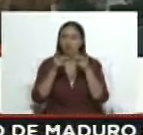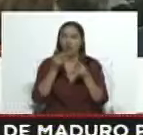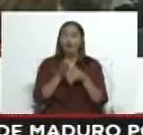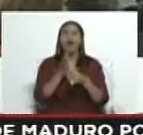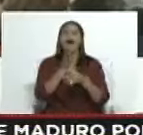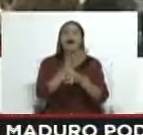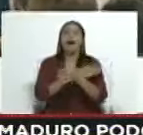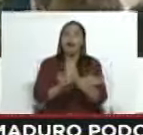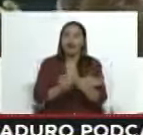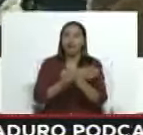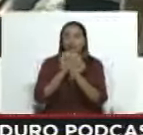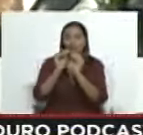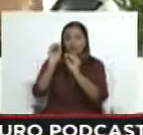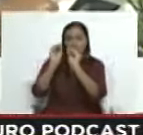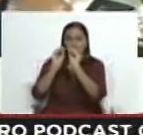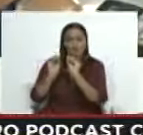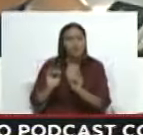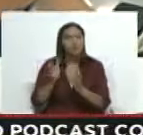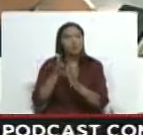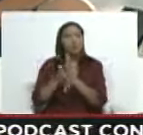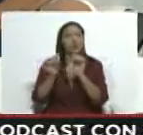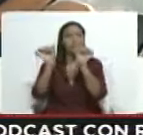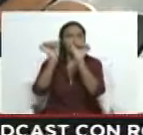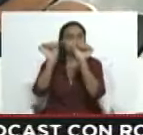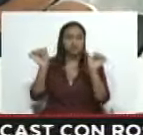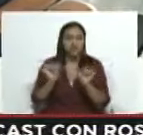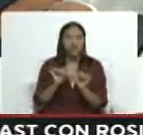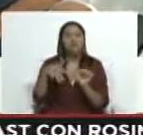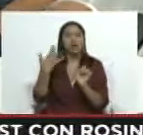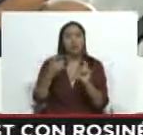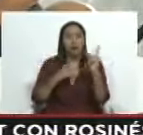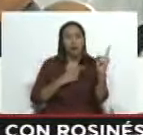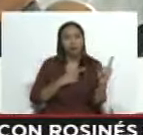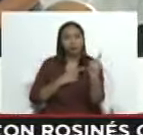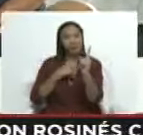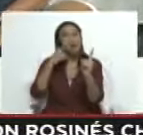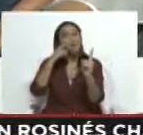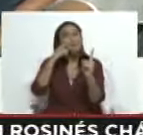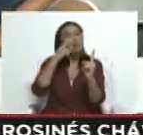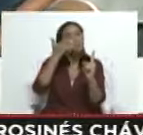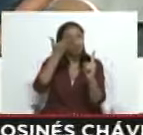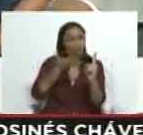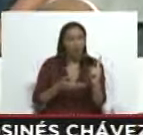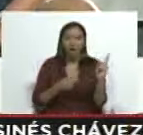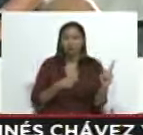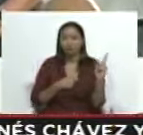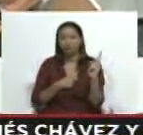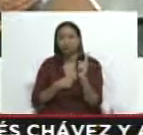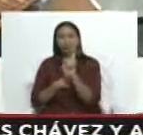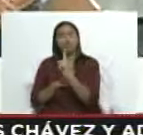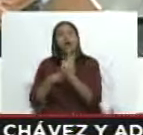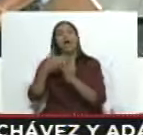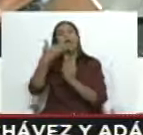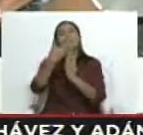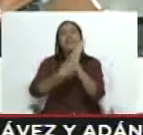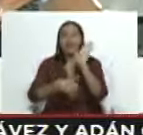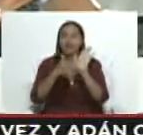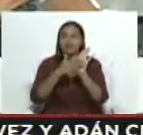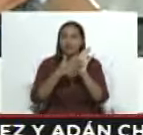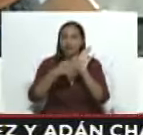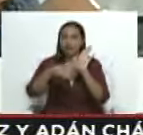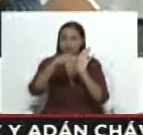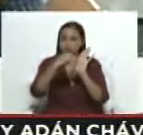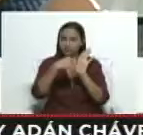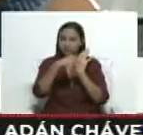sistema automatizado y posteriormente acuden ante la sede del Consejo Nacional Electoral para hacer entrega de esta planilla. Observamos en este momento a través de